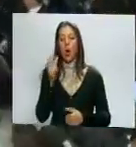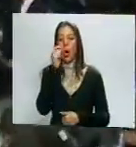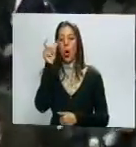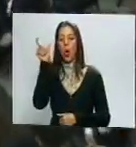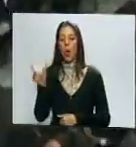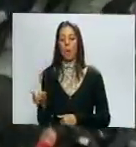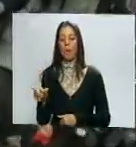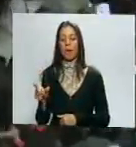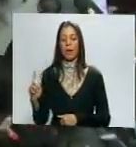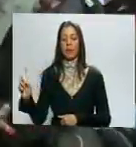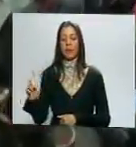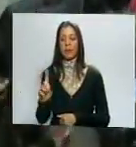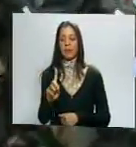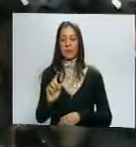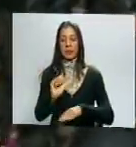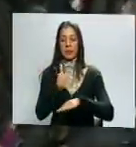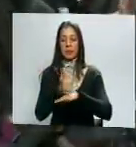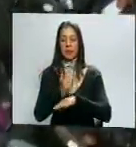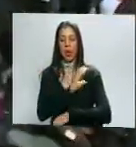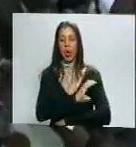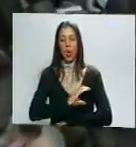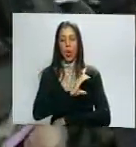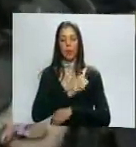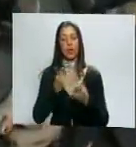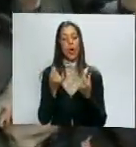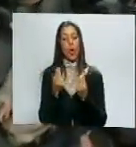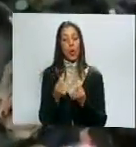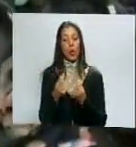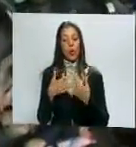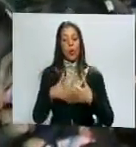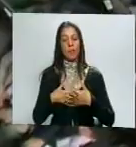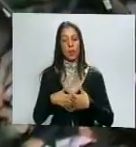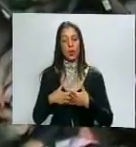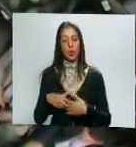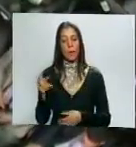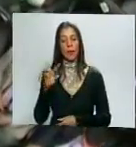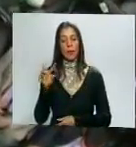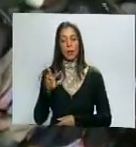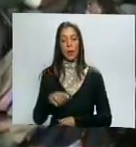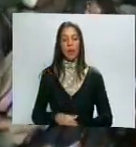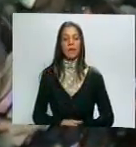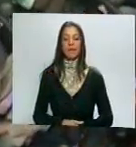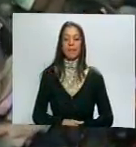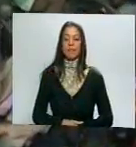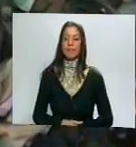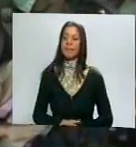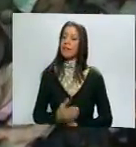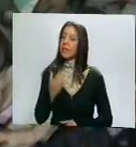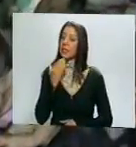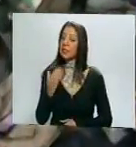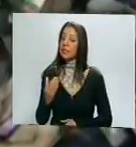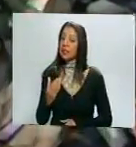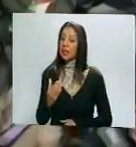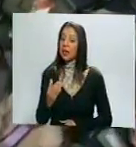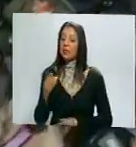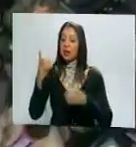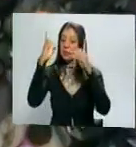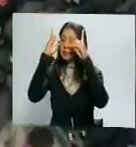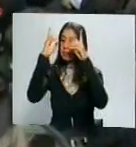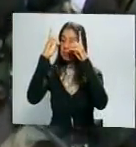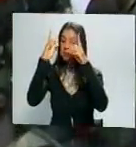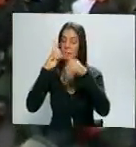Piñate, presidente de la Comisión de Economía Productiva y Diversificada. Muchas gracias, compañera